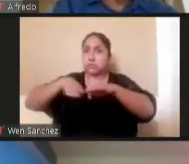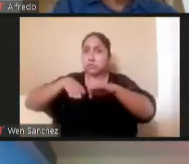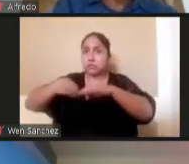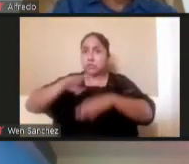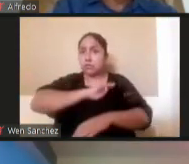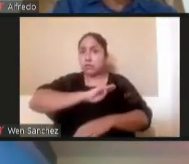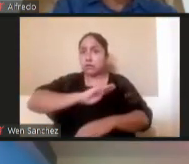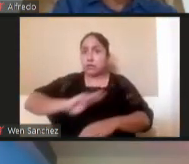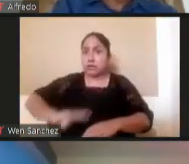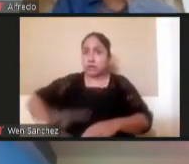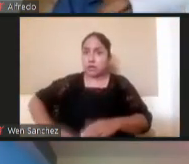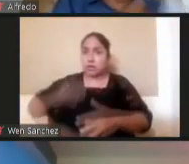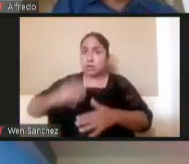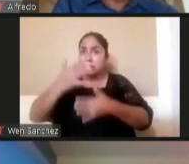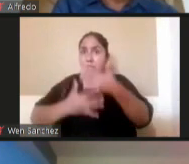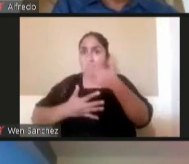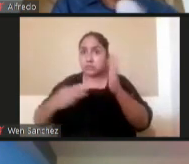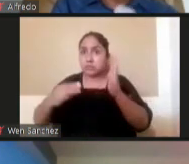de